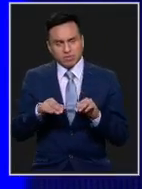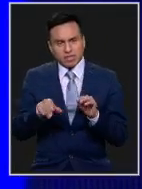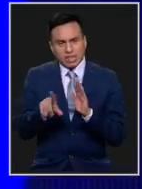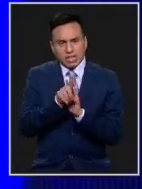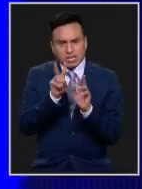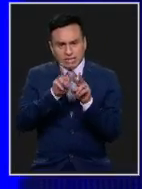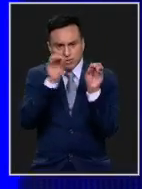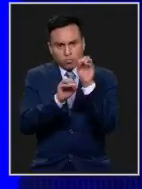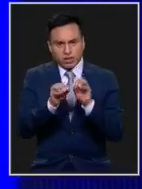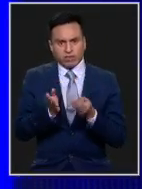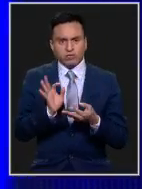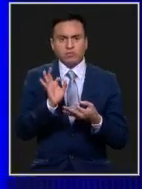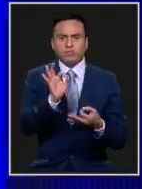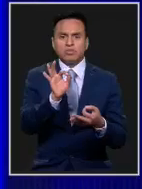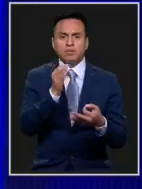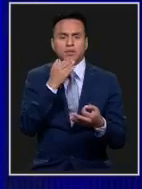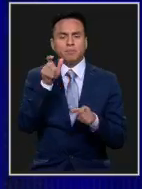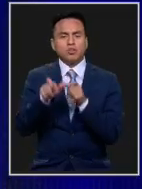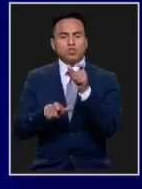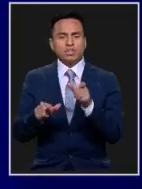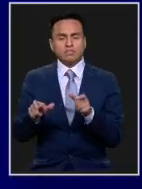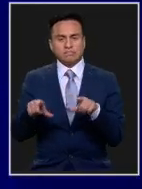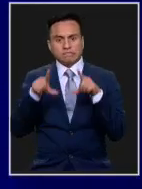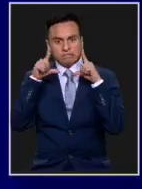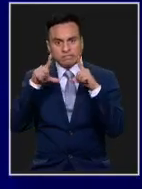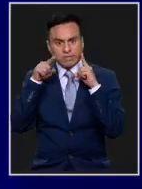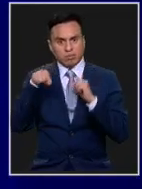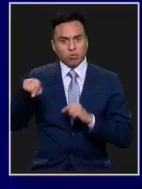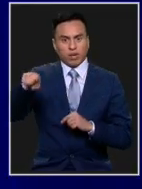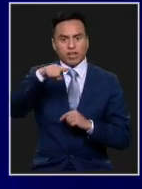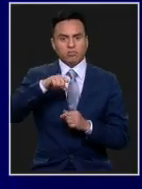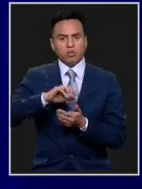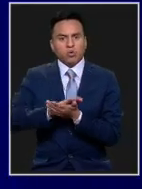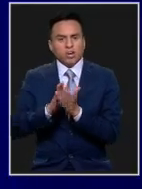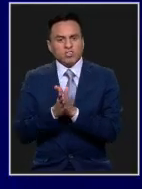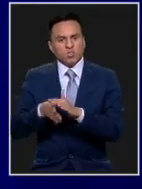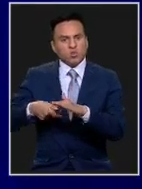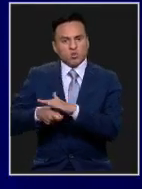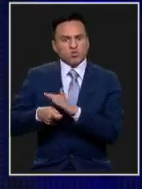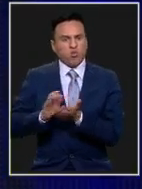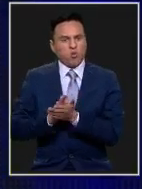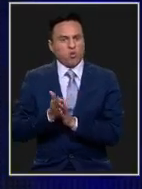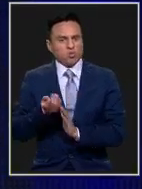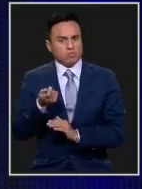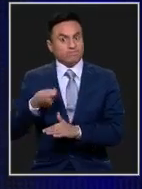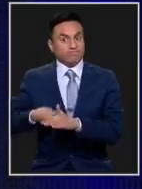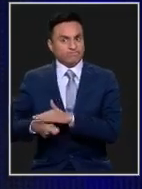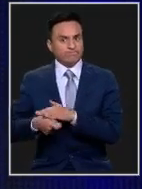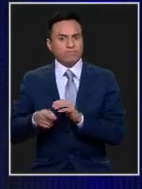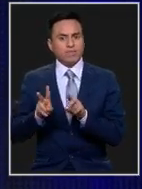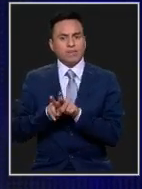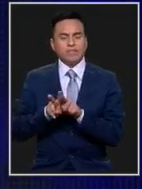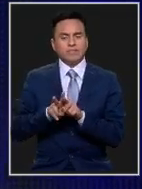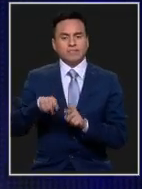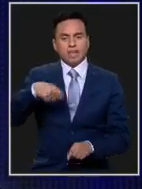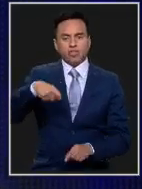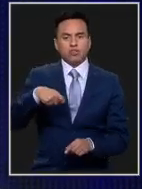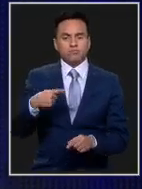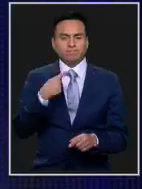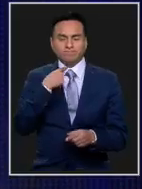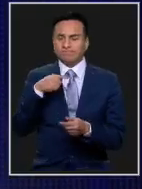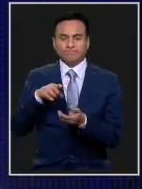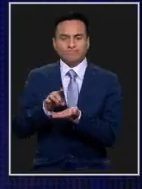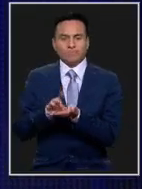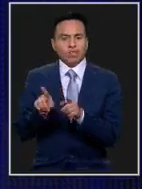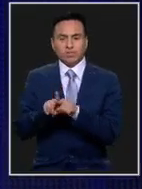ley además con las personas que se han visto involucrados en cohechos soborn en el caso de un senador que está desaforado